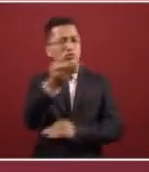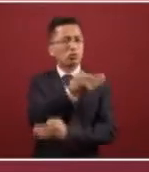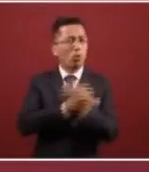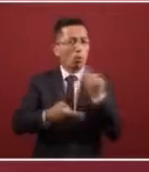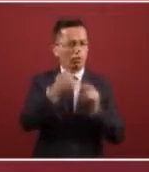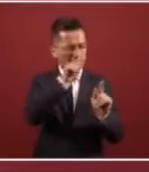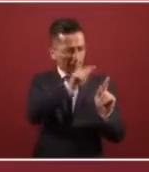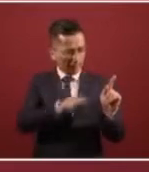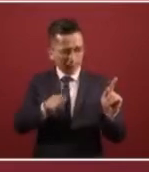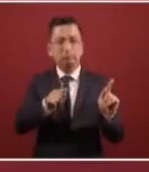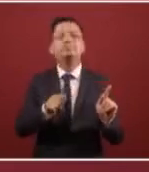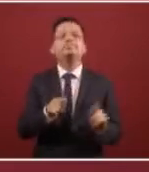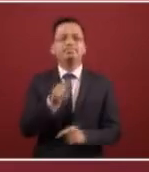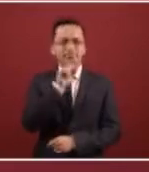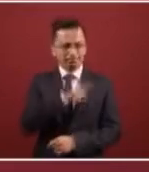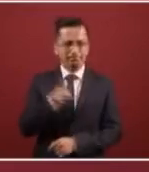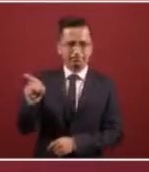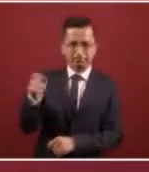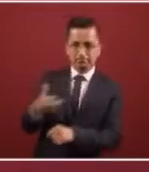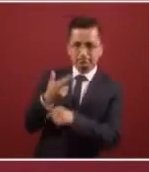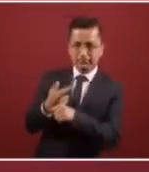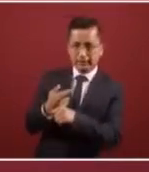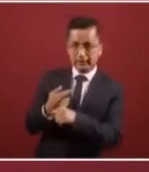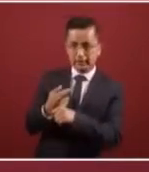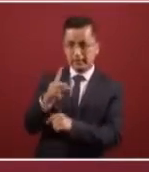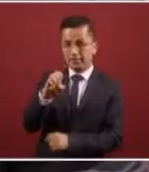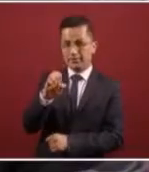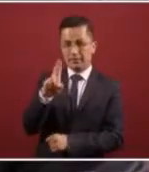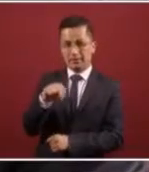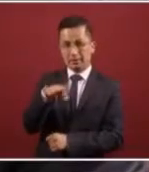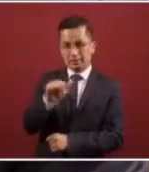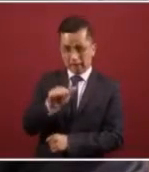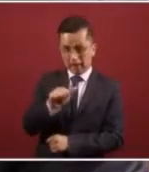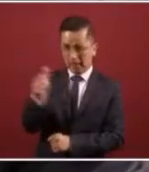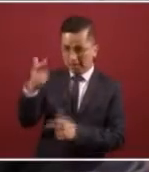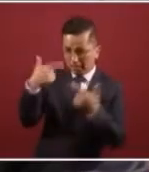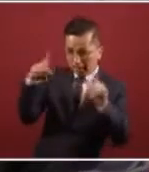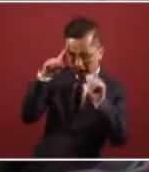la Secretaría de Defensa, la Secretaría de Marina. Y